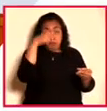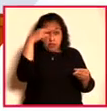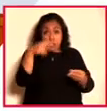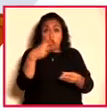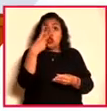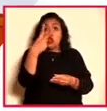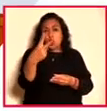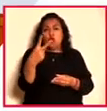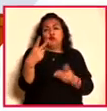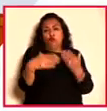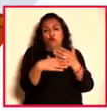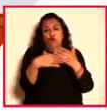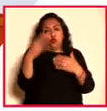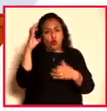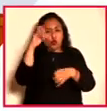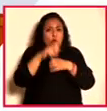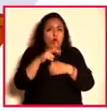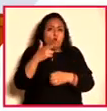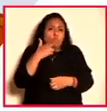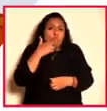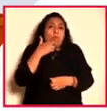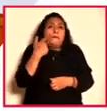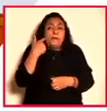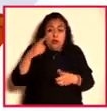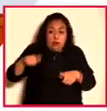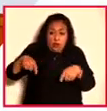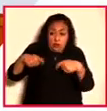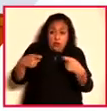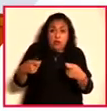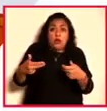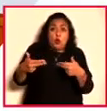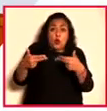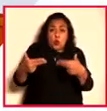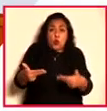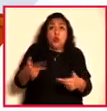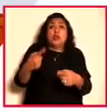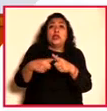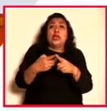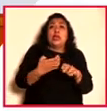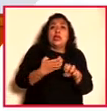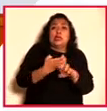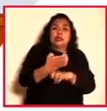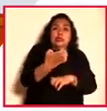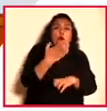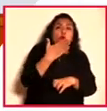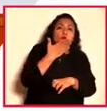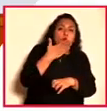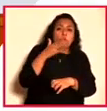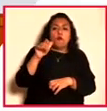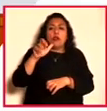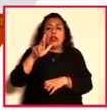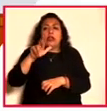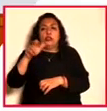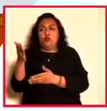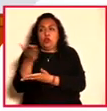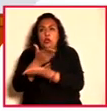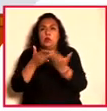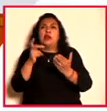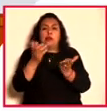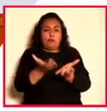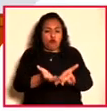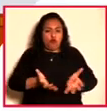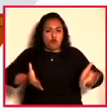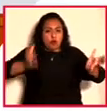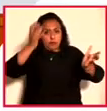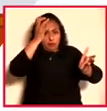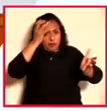bienes culturales que dan cuenta de la herencia patrimonial que comparten los estados de Sonora y Arizona. Se trata de una pila bautismal del